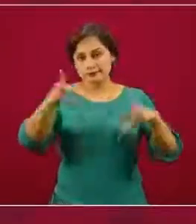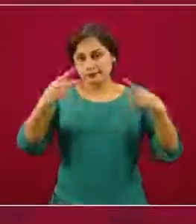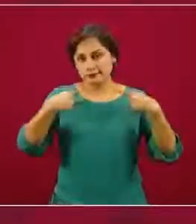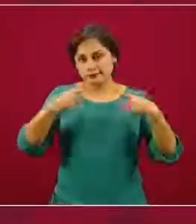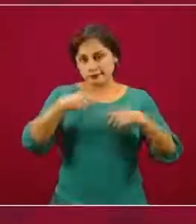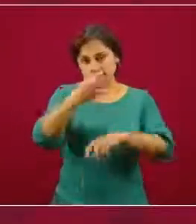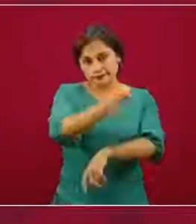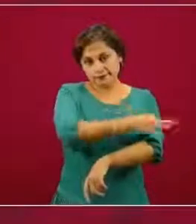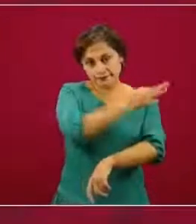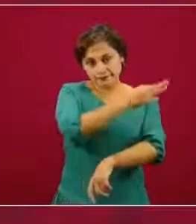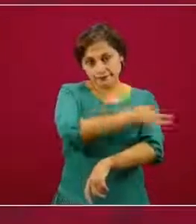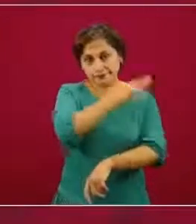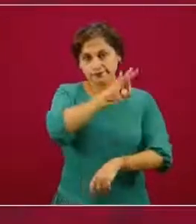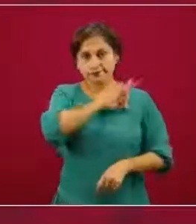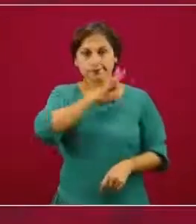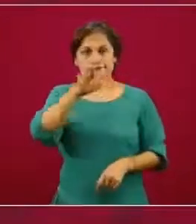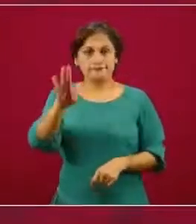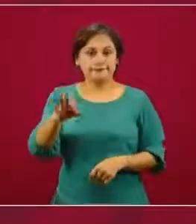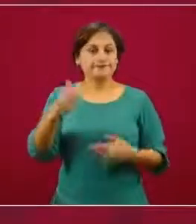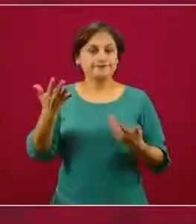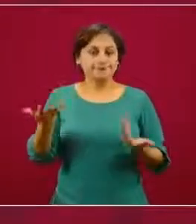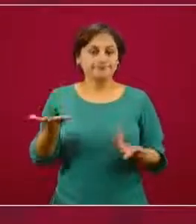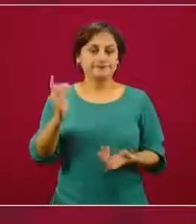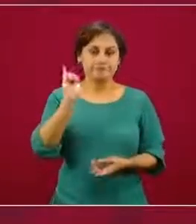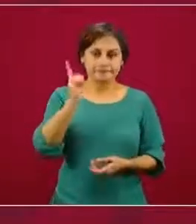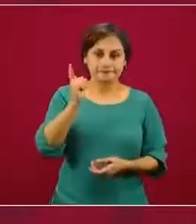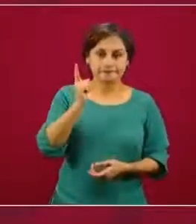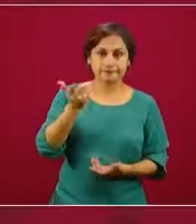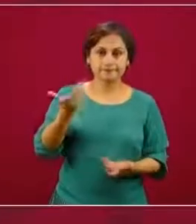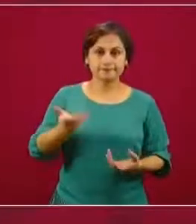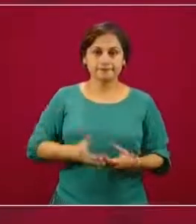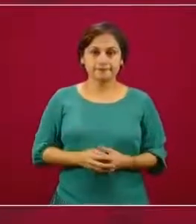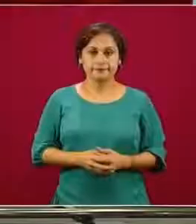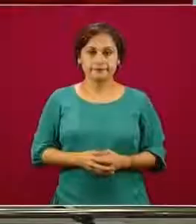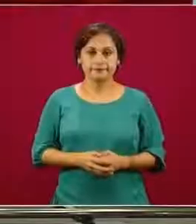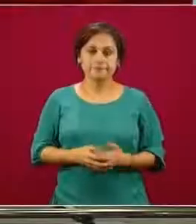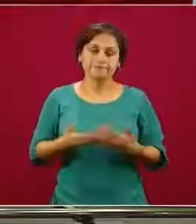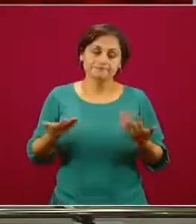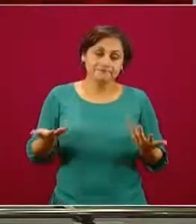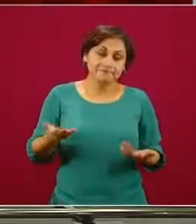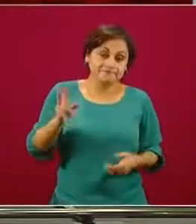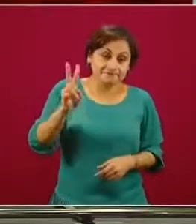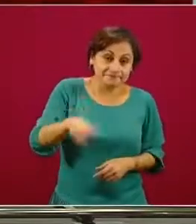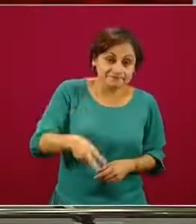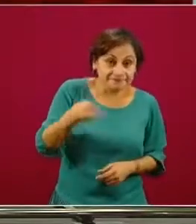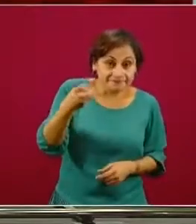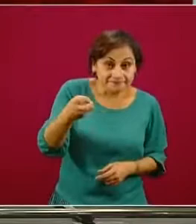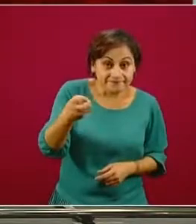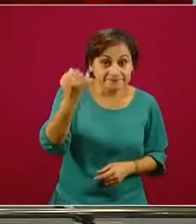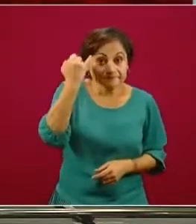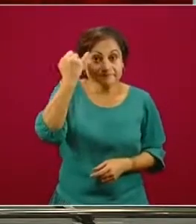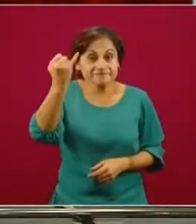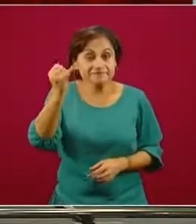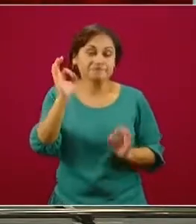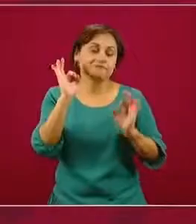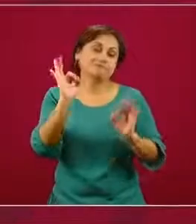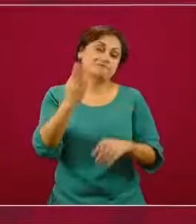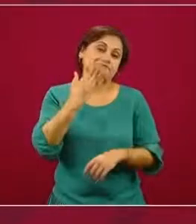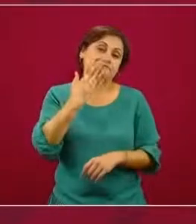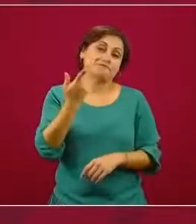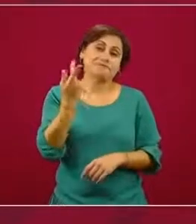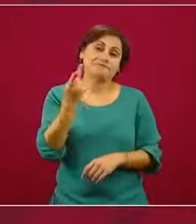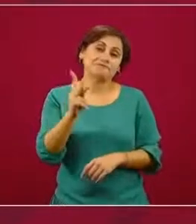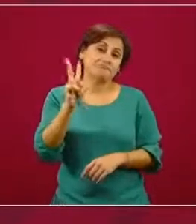la cobertura de vacunación necesaria, pues será un escenario alentador, pero estamos todavía muy lejos